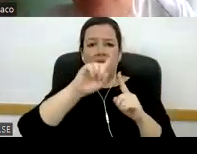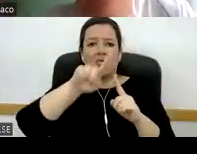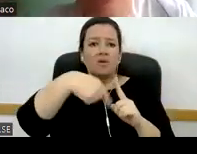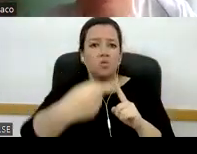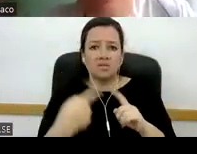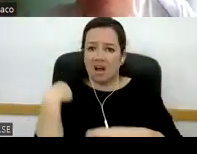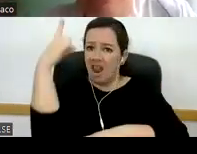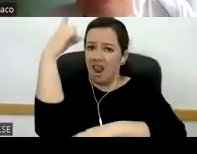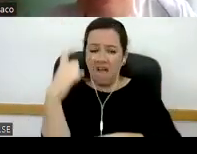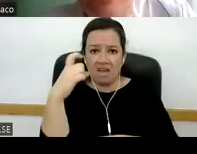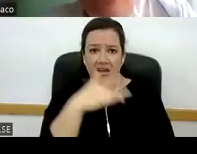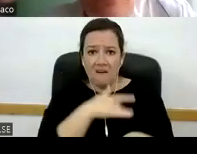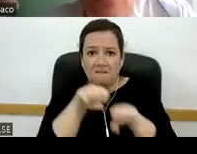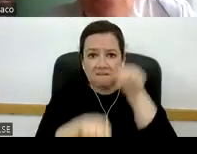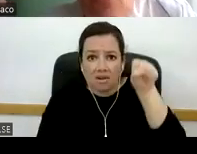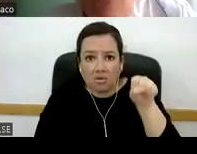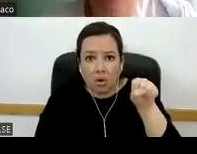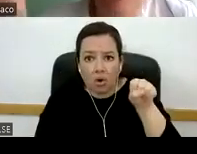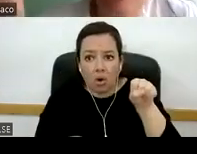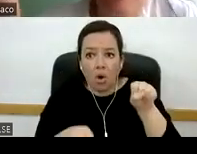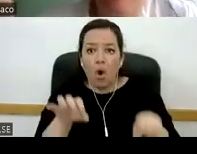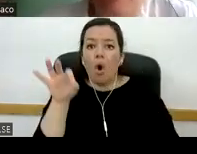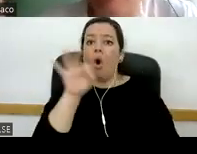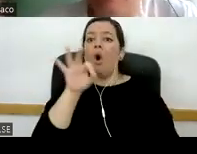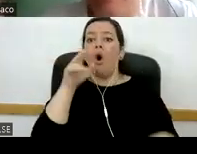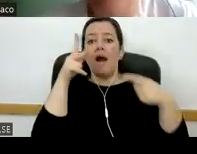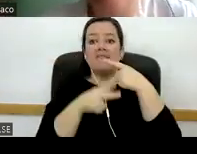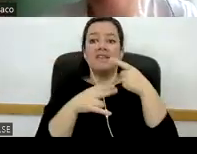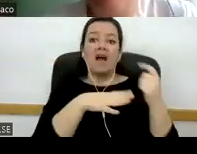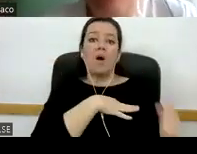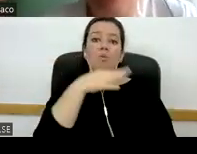o sí al infarto de miocardio? ¿O puedo evitar